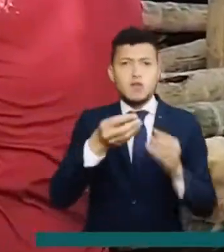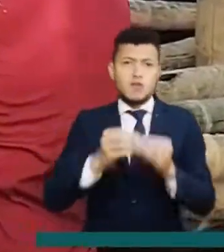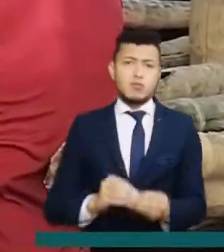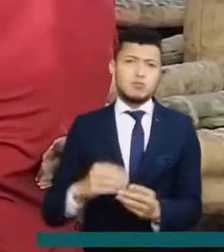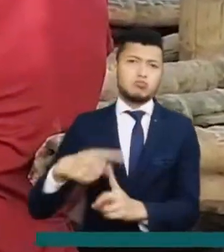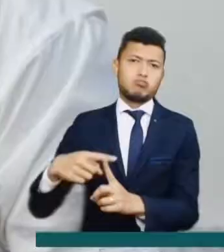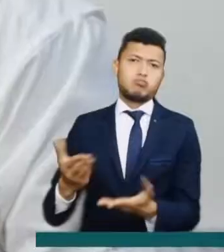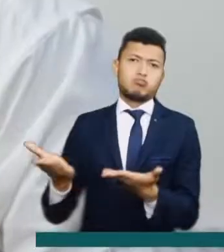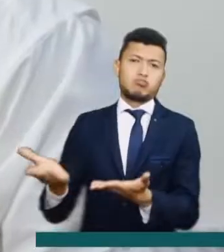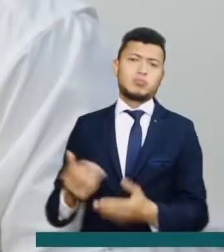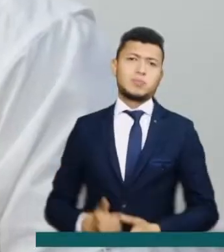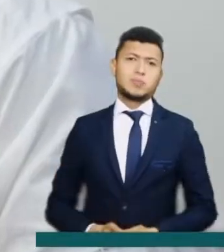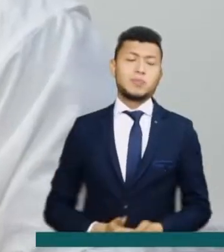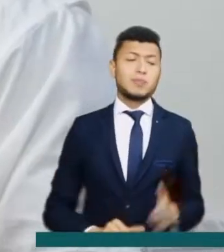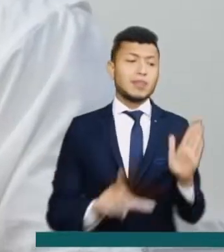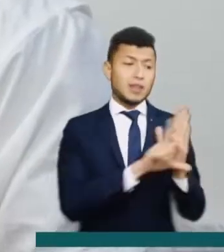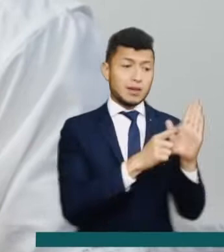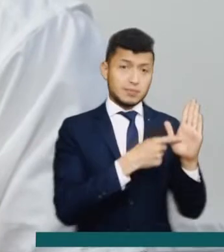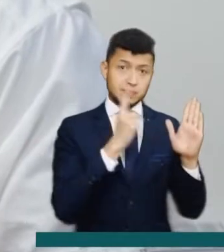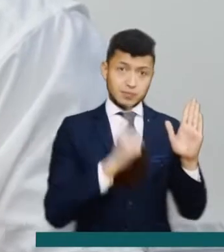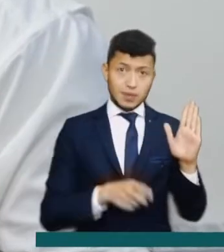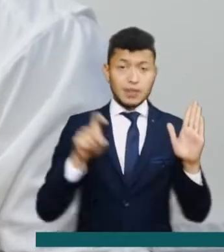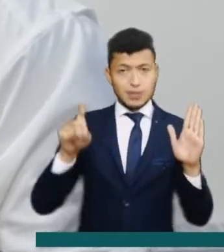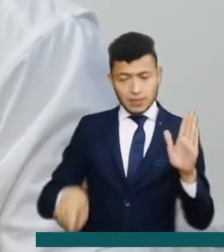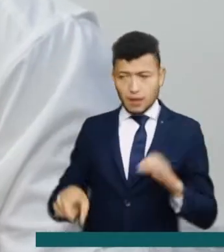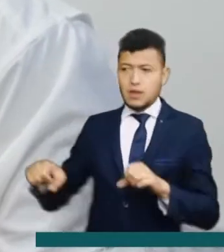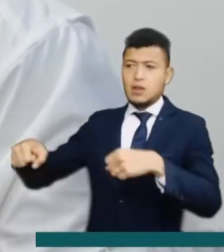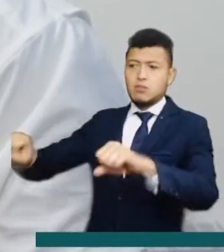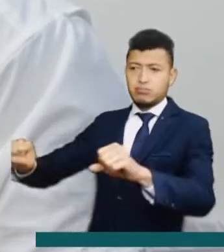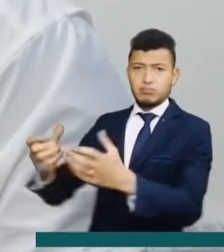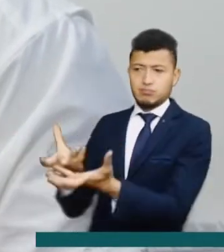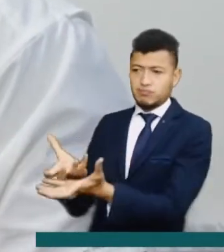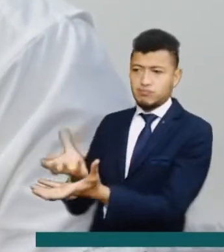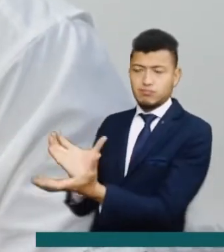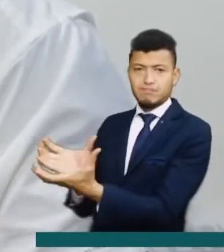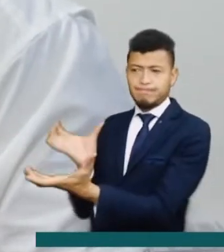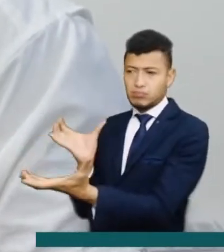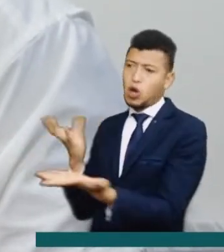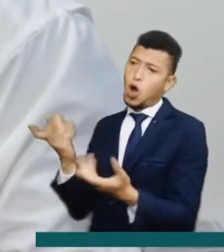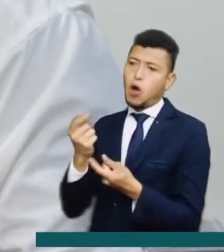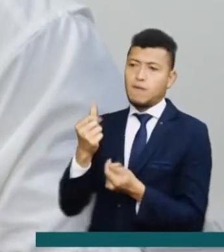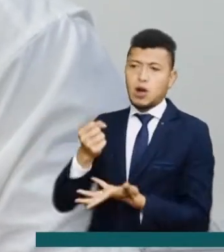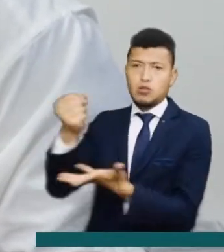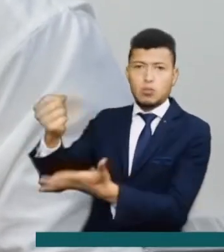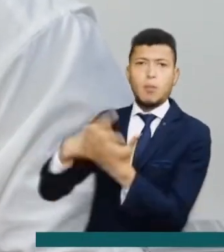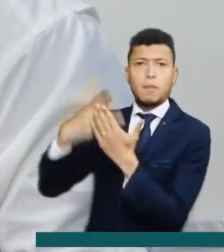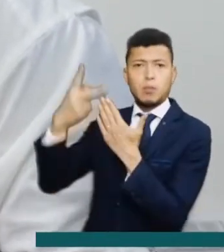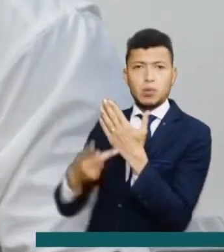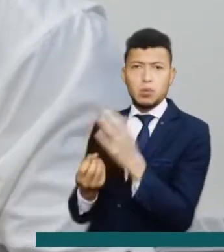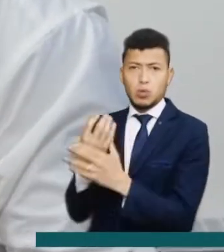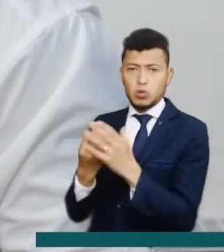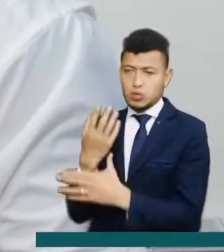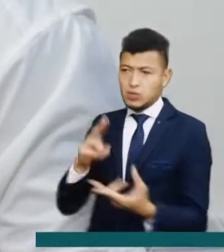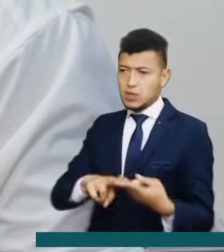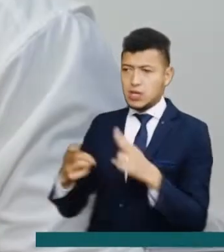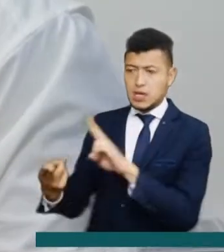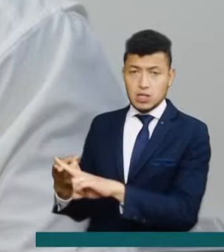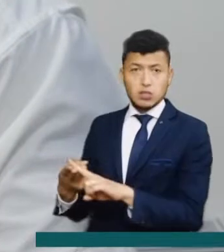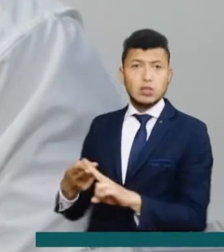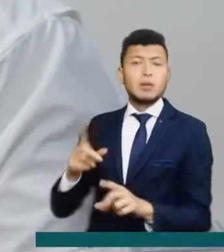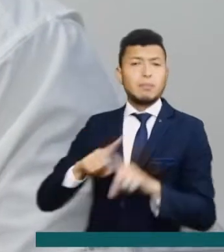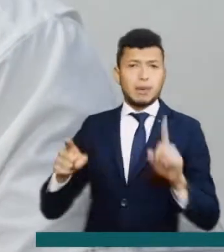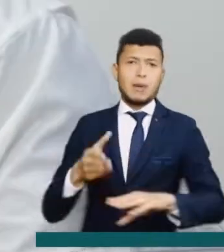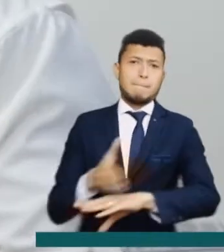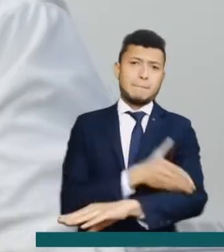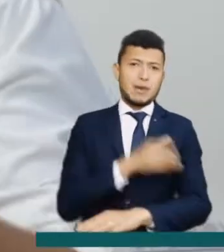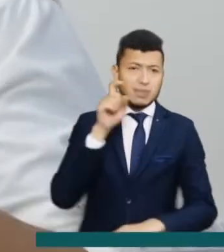económicamente. La ley dice que se debe o entregar la motocarga o se debe dar un valor a un proyecto productivo por el mismo valor de la motocarga,